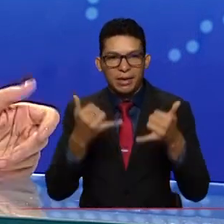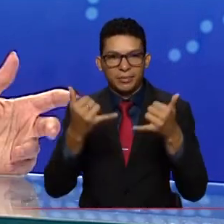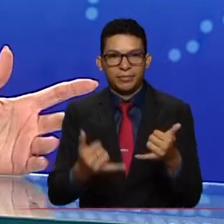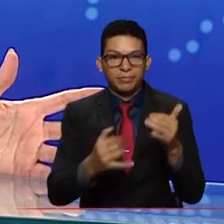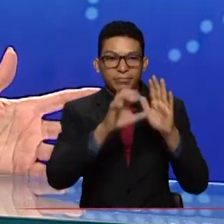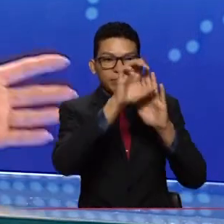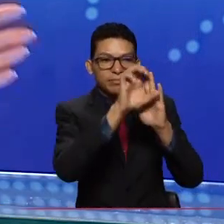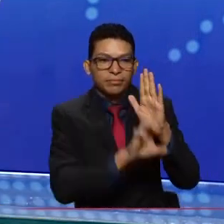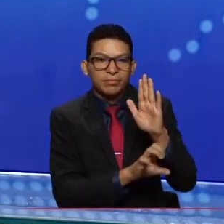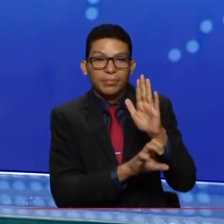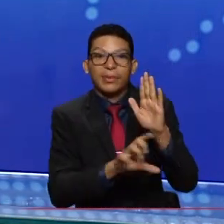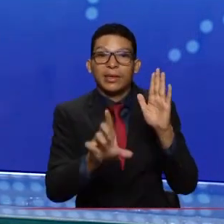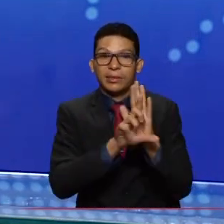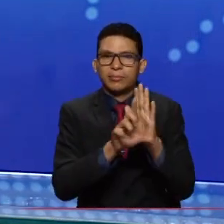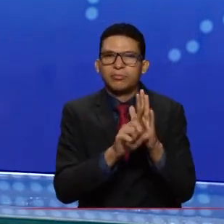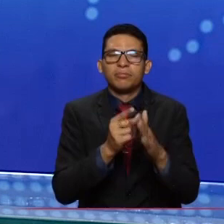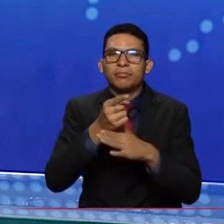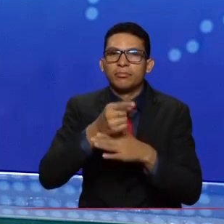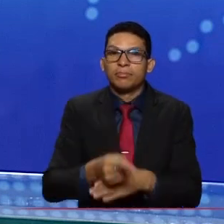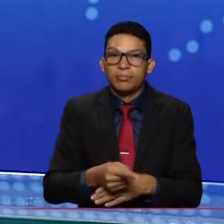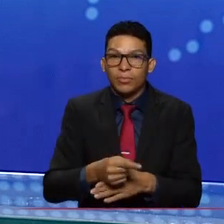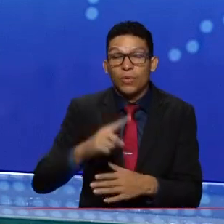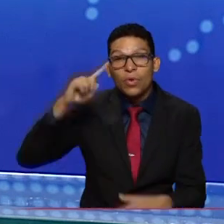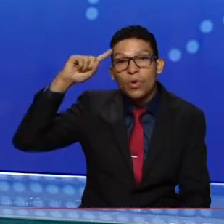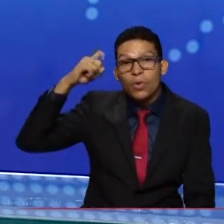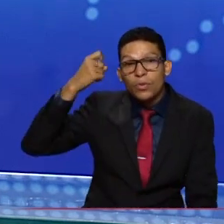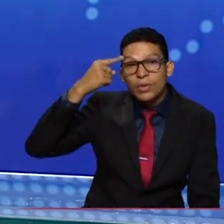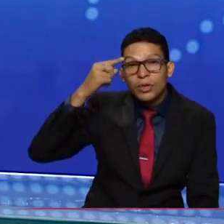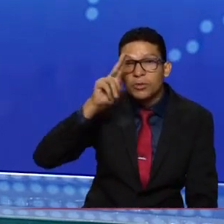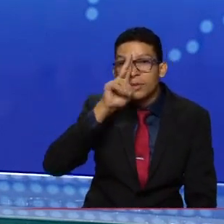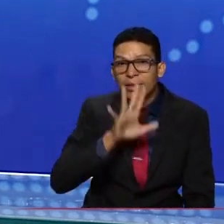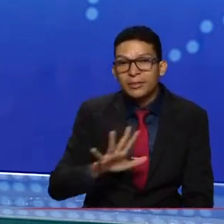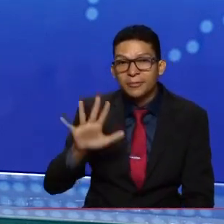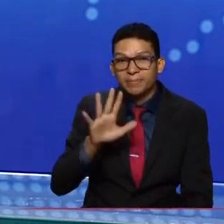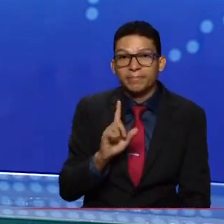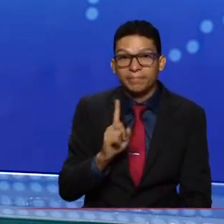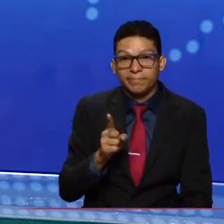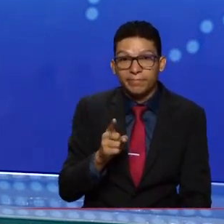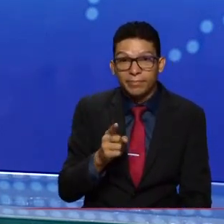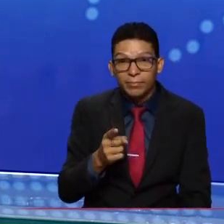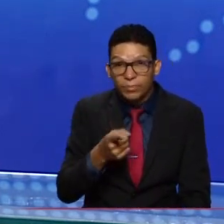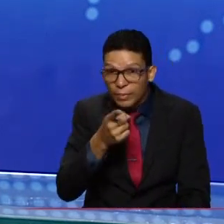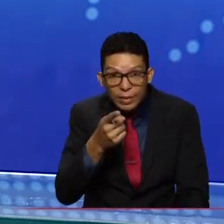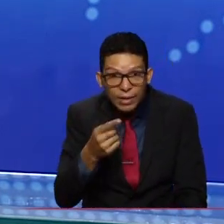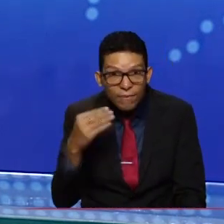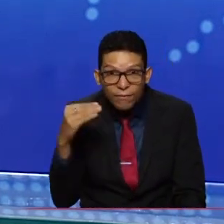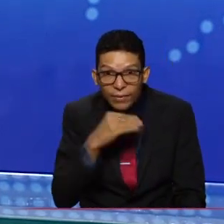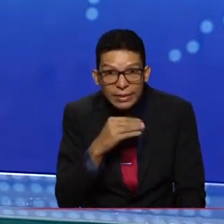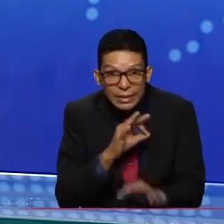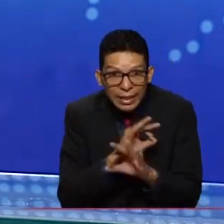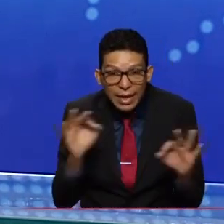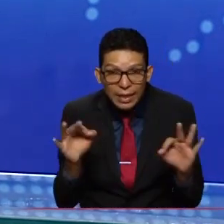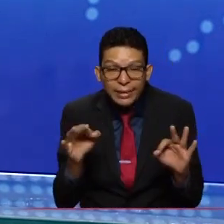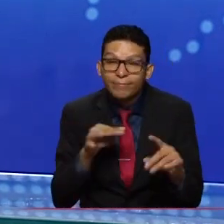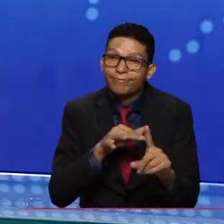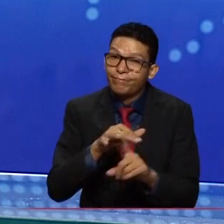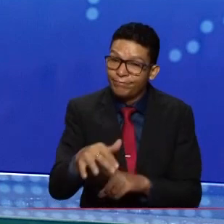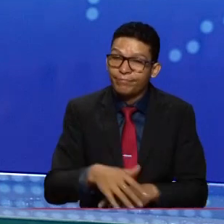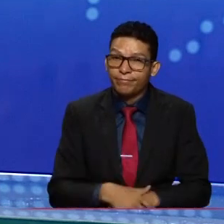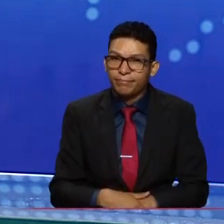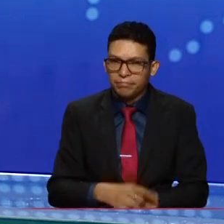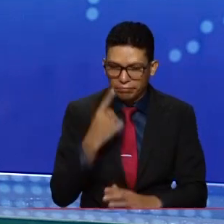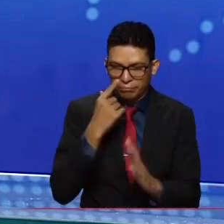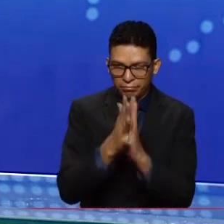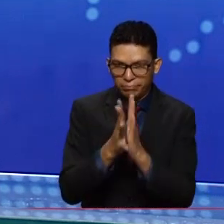estatutos cuya ley está estipulada desde el gobierno nacional y que de no cumplirla muchas de ellas podrían verse afectadas Aquí